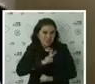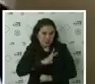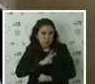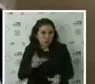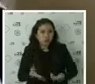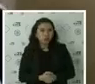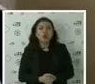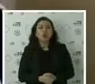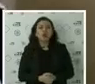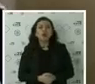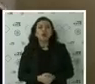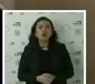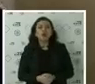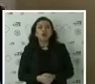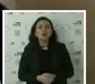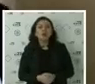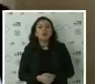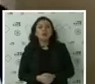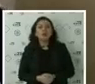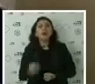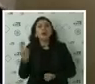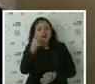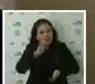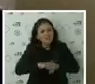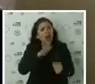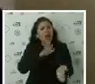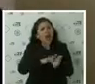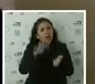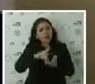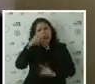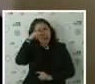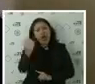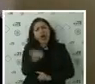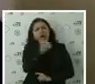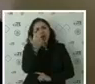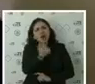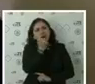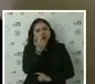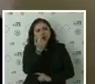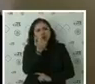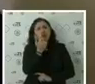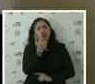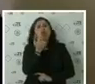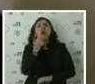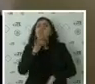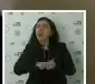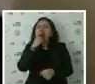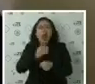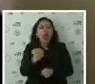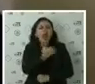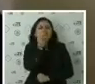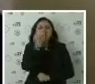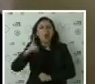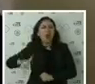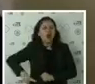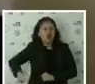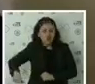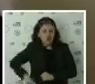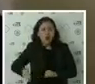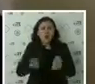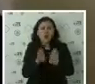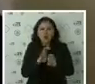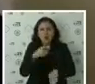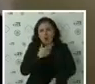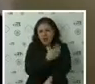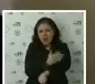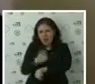virus, y pues que se den más apoyo a estudiantes de más que a escuelas públicas. Como decían las